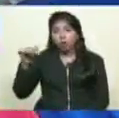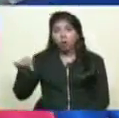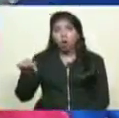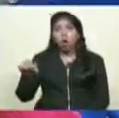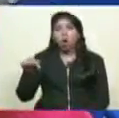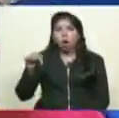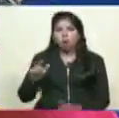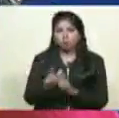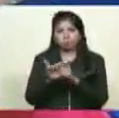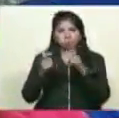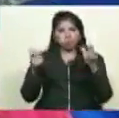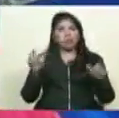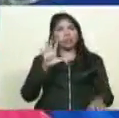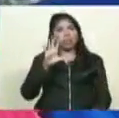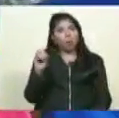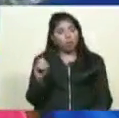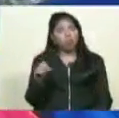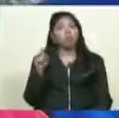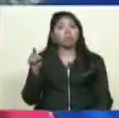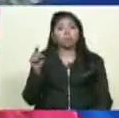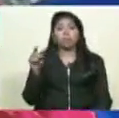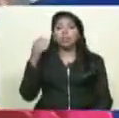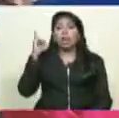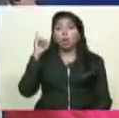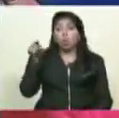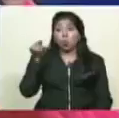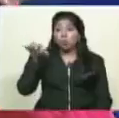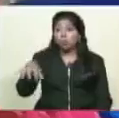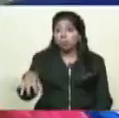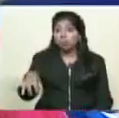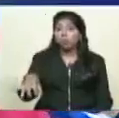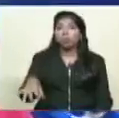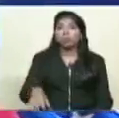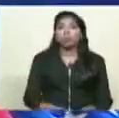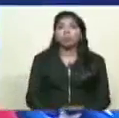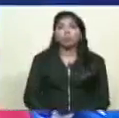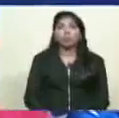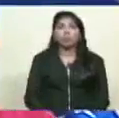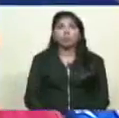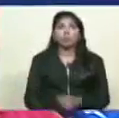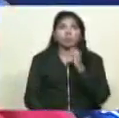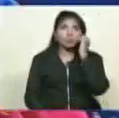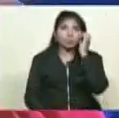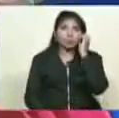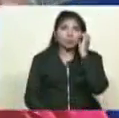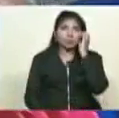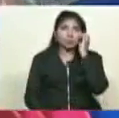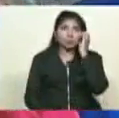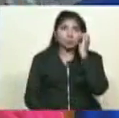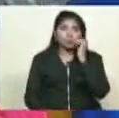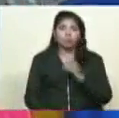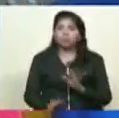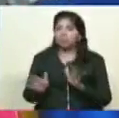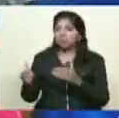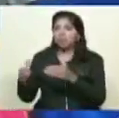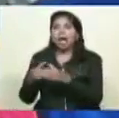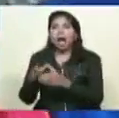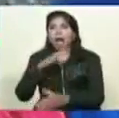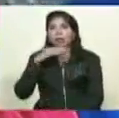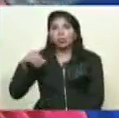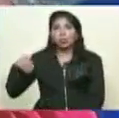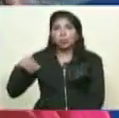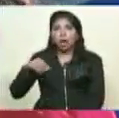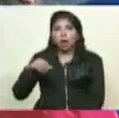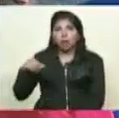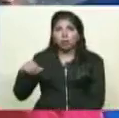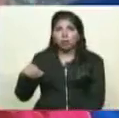50. 50 CPT en el estado, presidente. Fíjense usted. Pero yéndome al sector azucarero, presidente, nosotros el sector